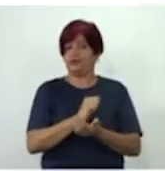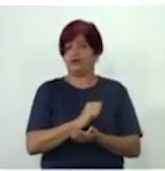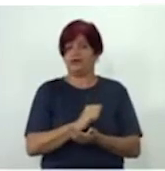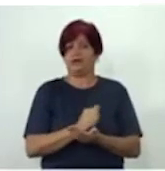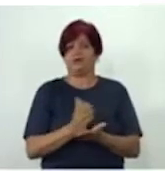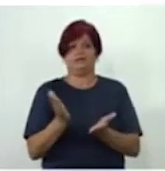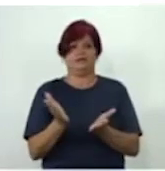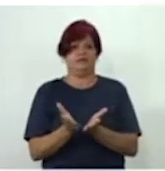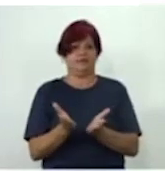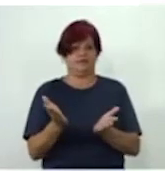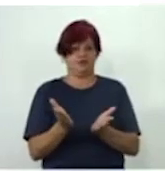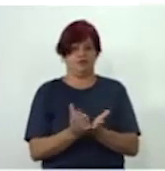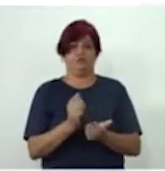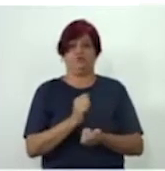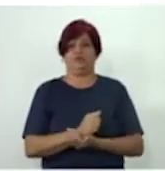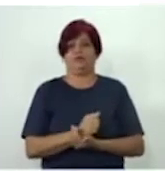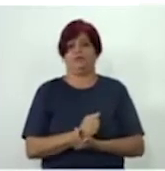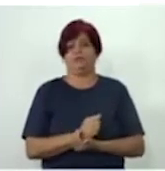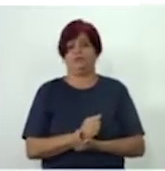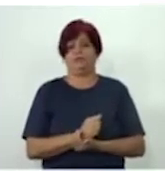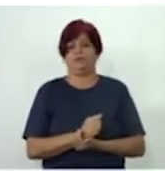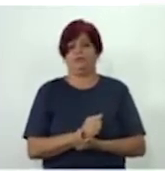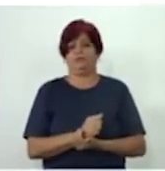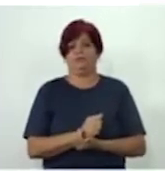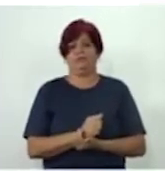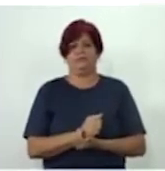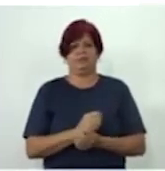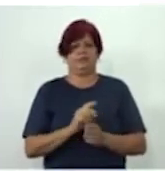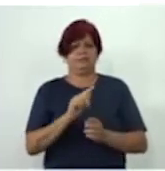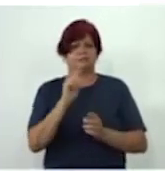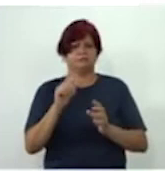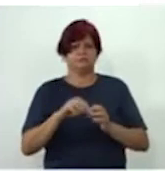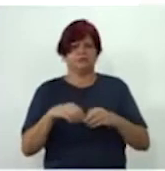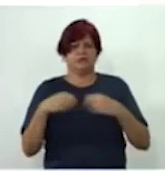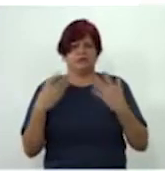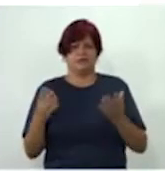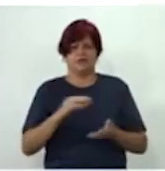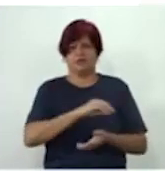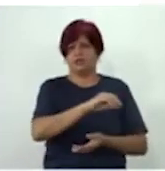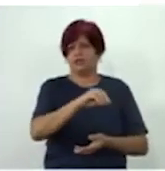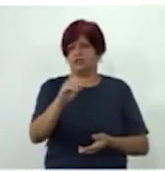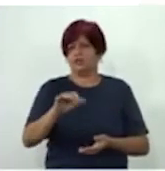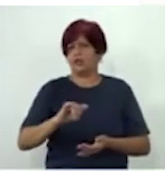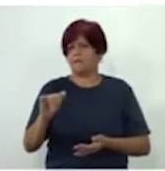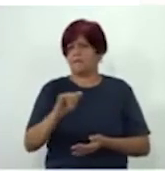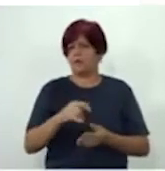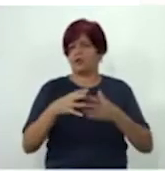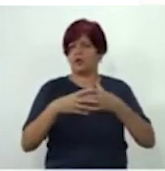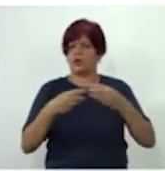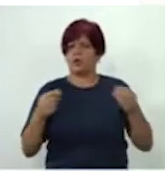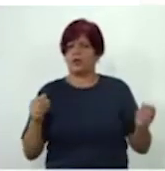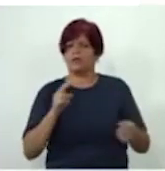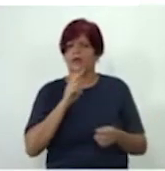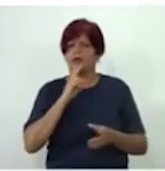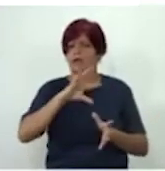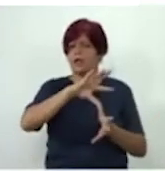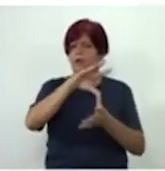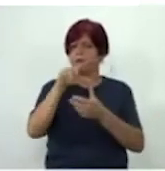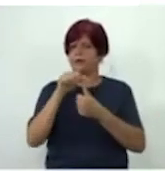abordar, que es: ¿están distribuidas por igual las tierras y las aguas en el planeta,